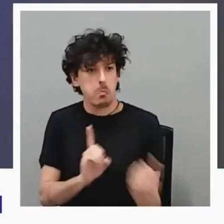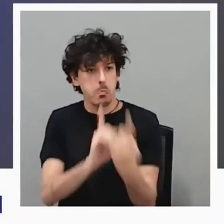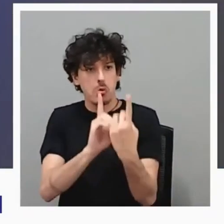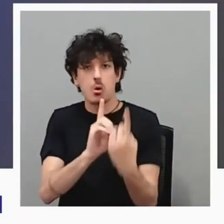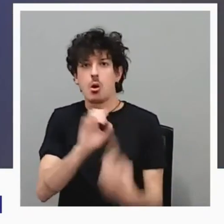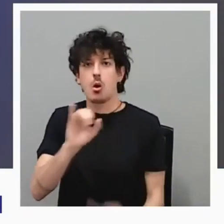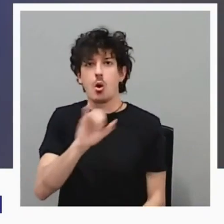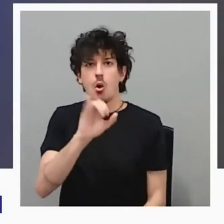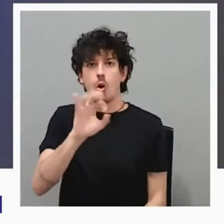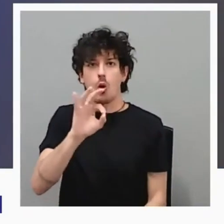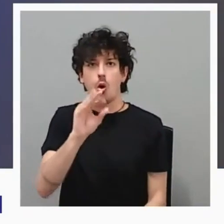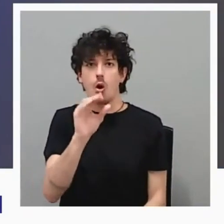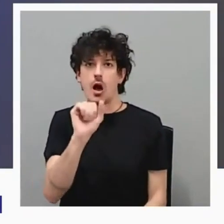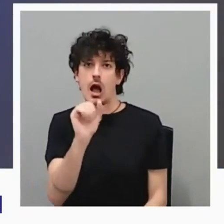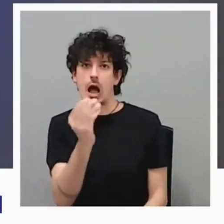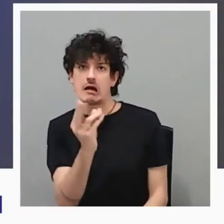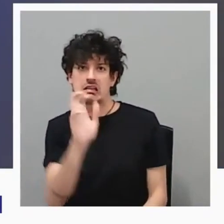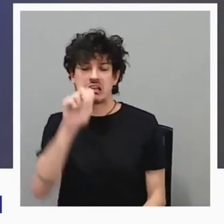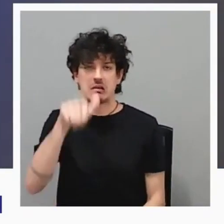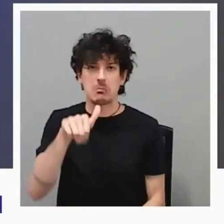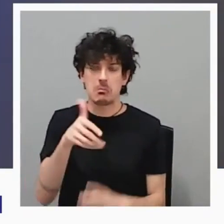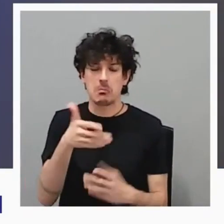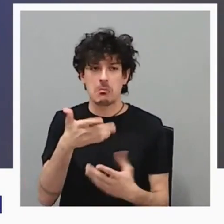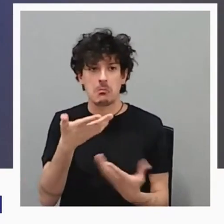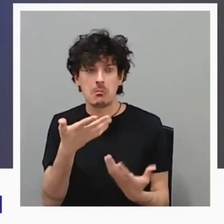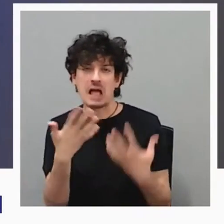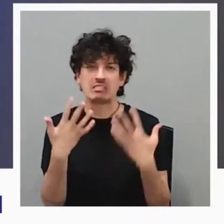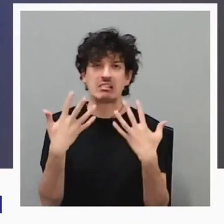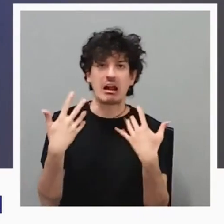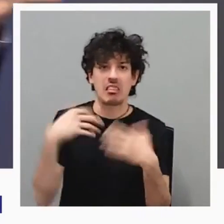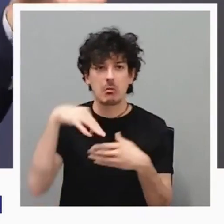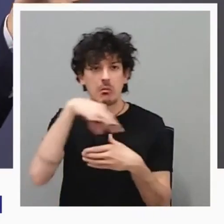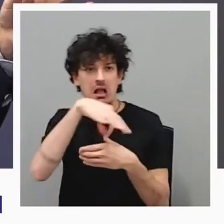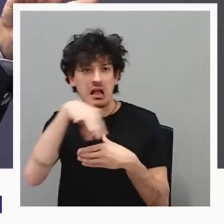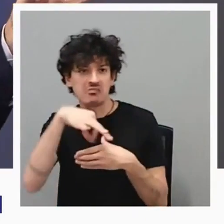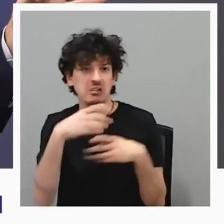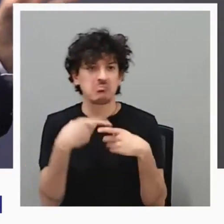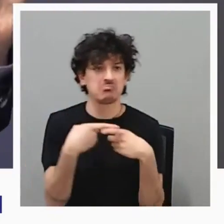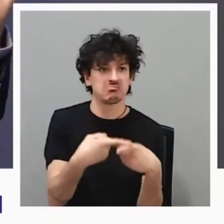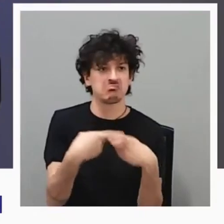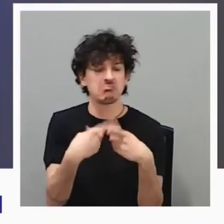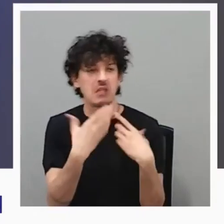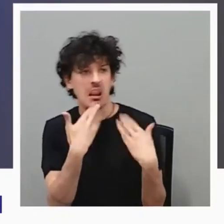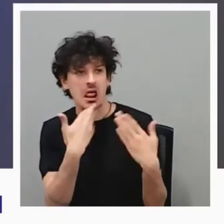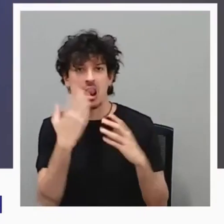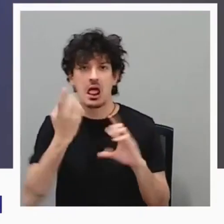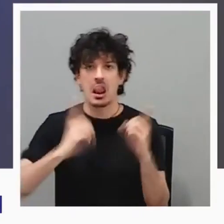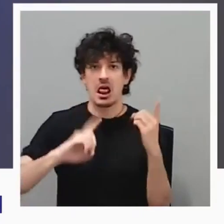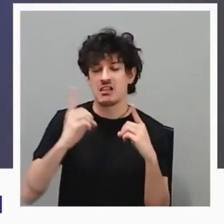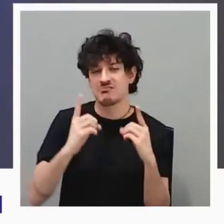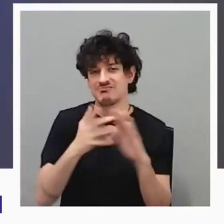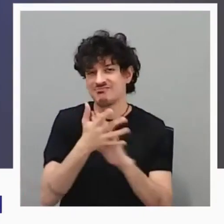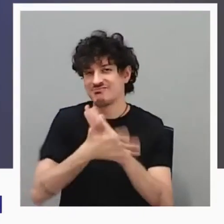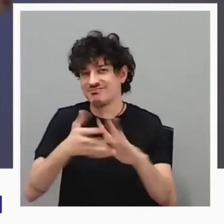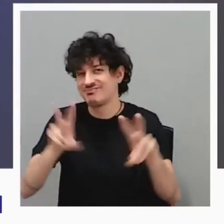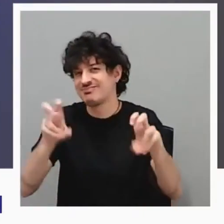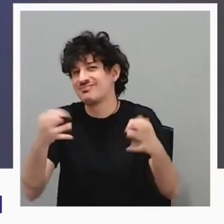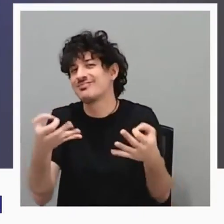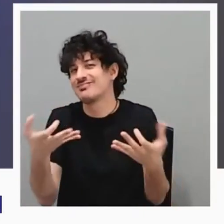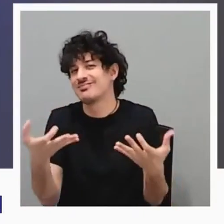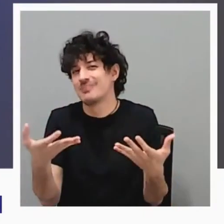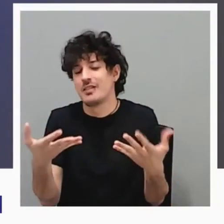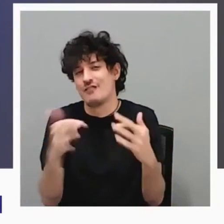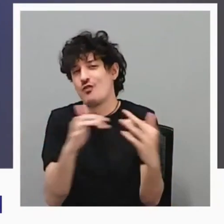un café, 4 personas en la terraza de la cafetería, y entonces hablábamos de fútbol, no creéis que... Pero